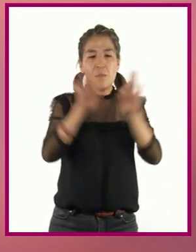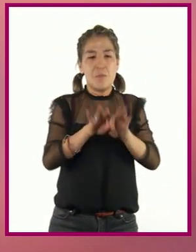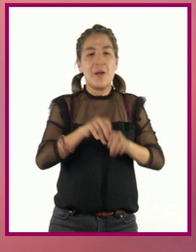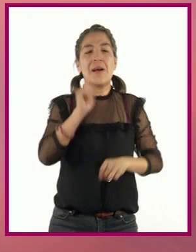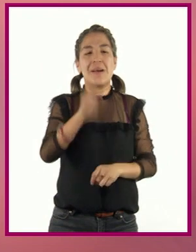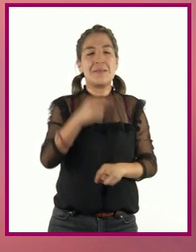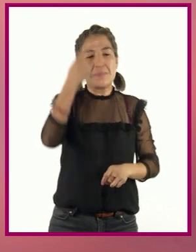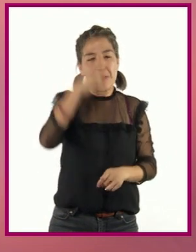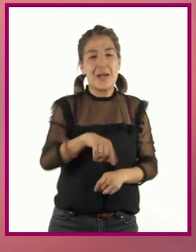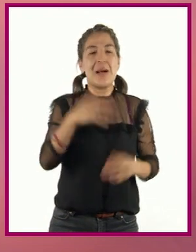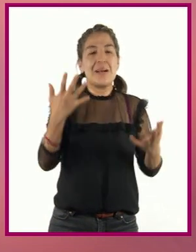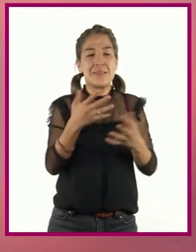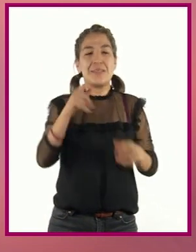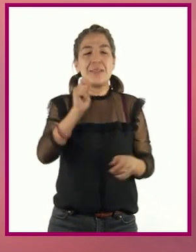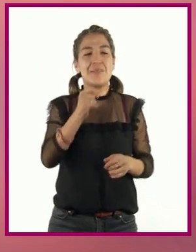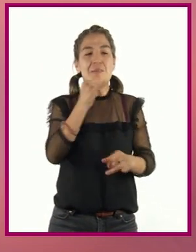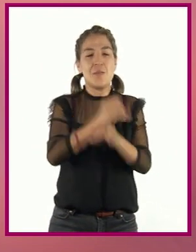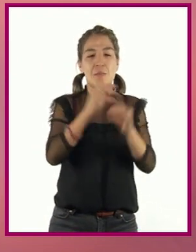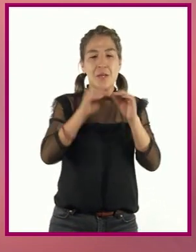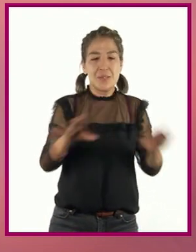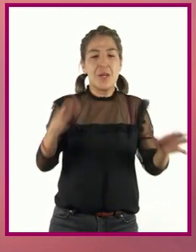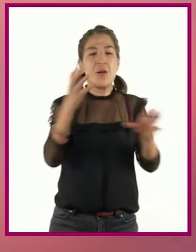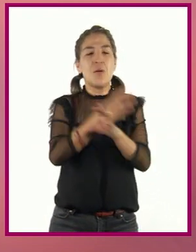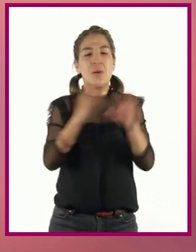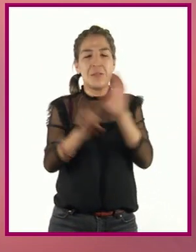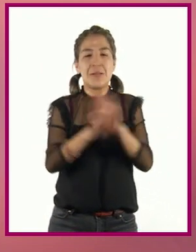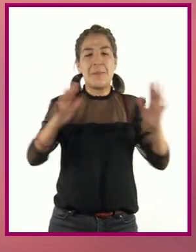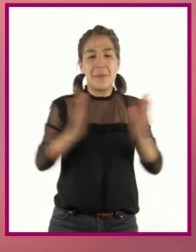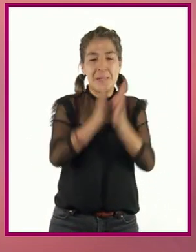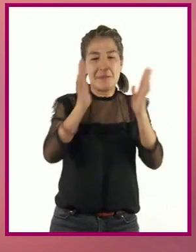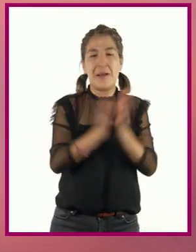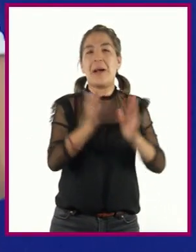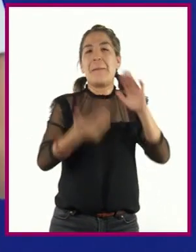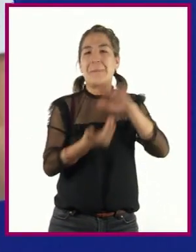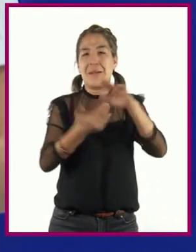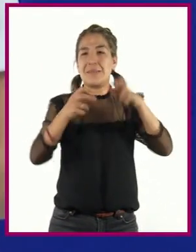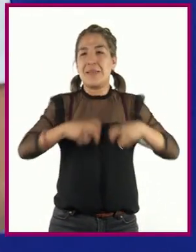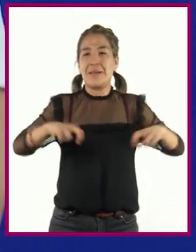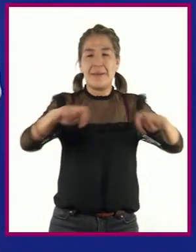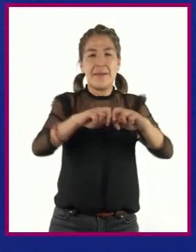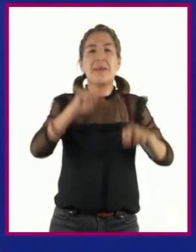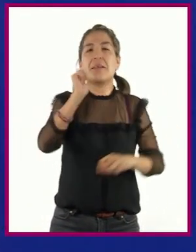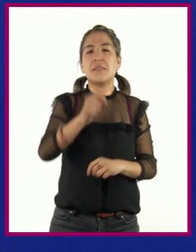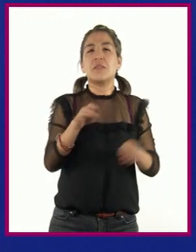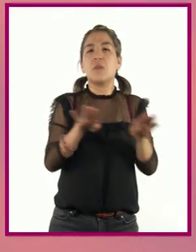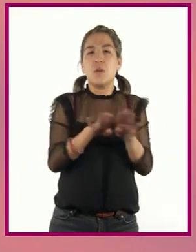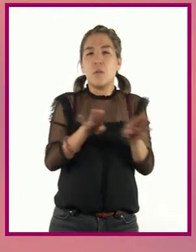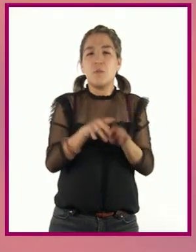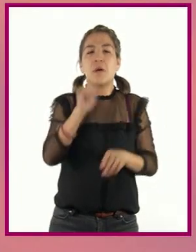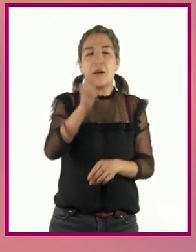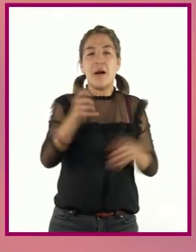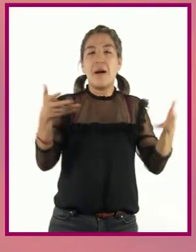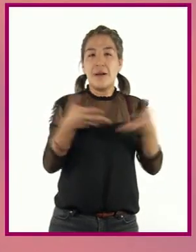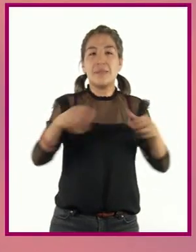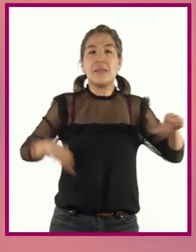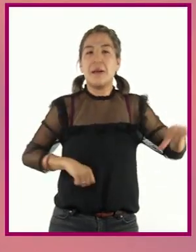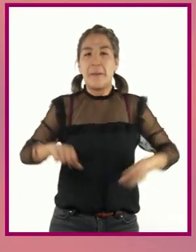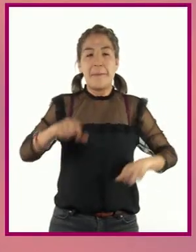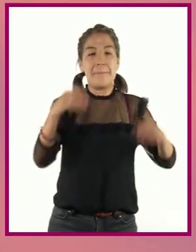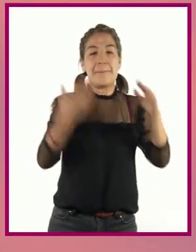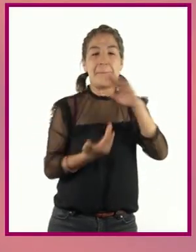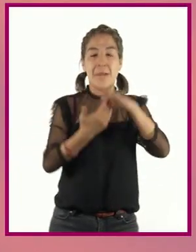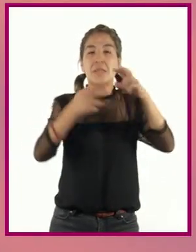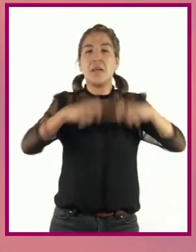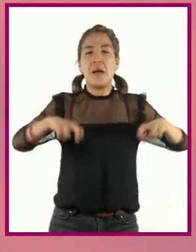es buscar información para participar en una mesa redonda. Consideremos que cuando se realiza una mesa